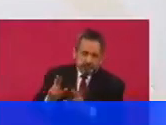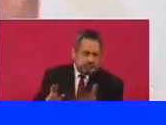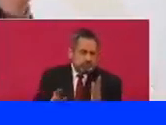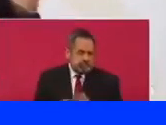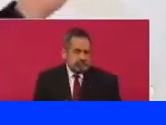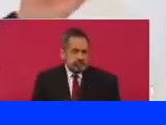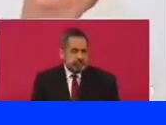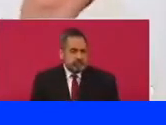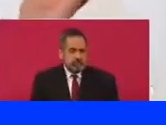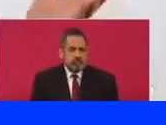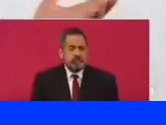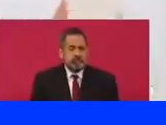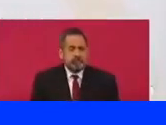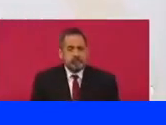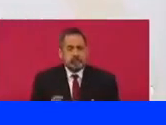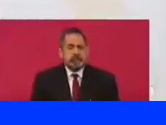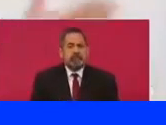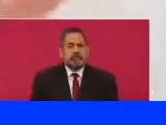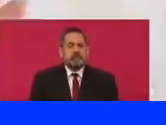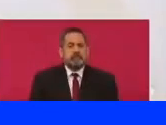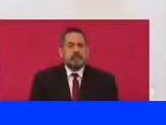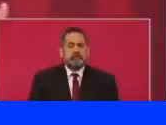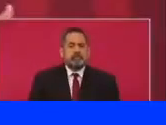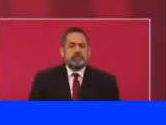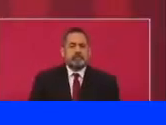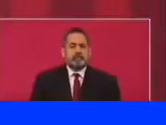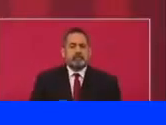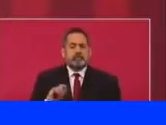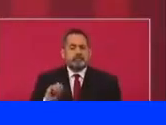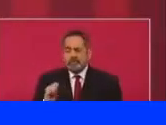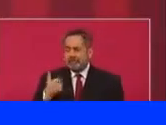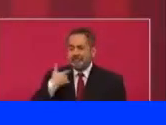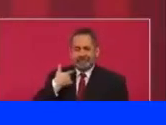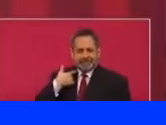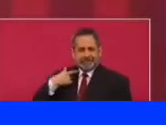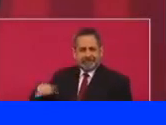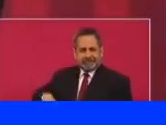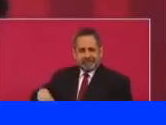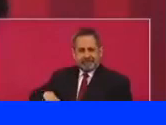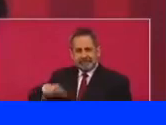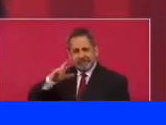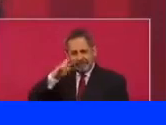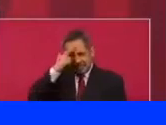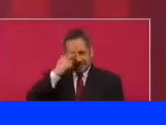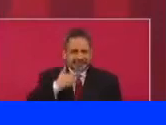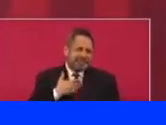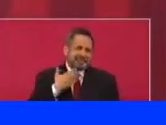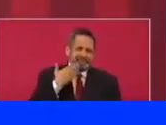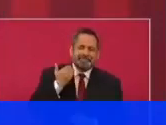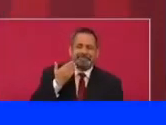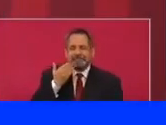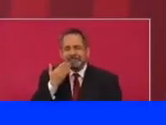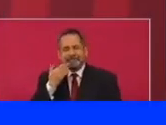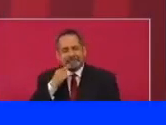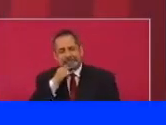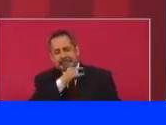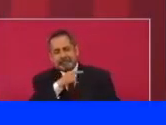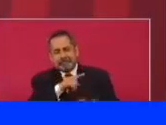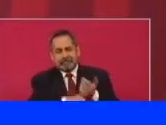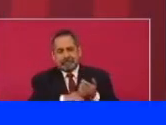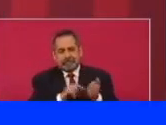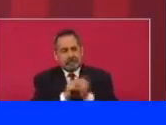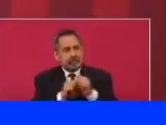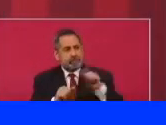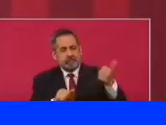porque todo esto para mí de mí desde mi muy particular punto de vista mi querido carlos se